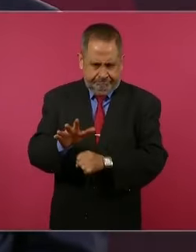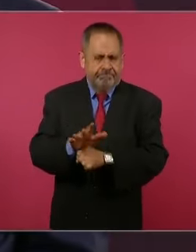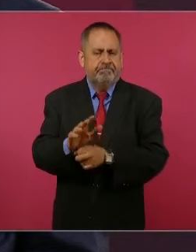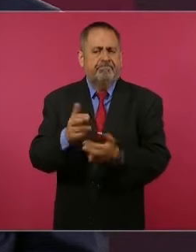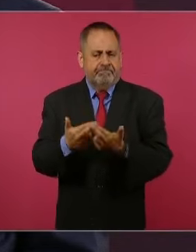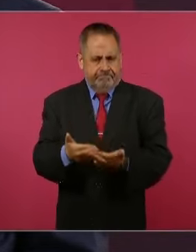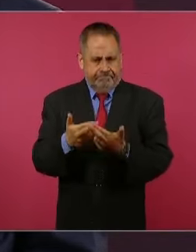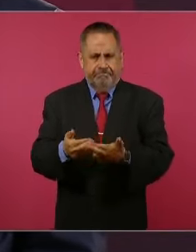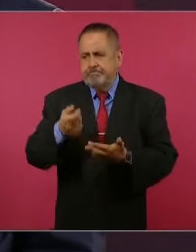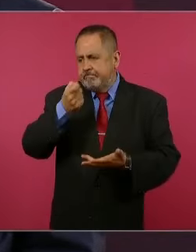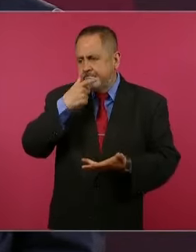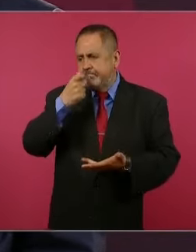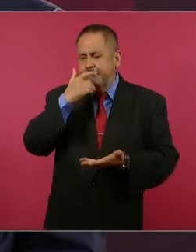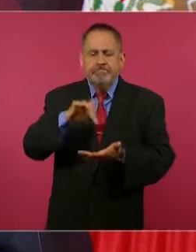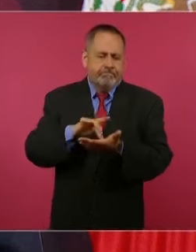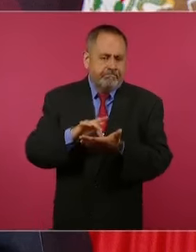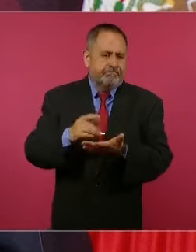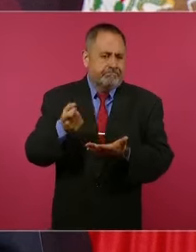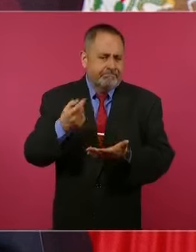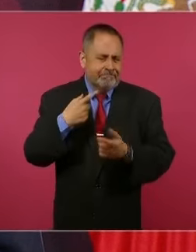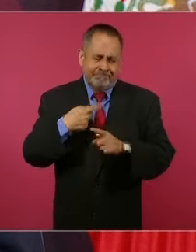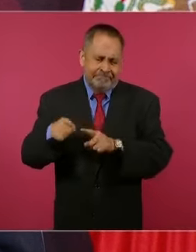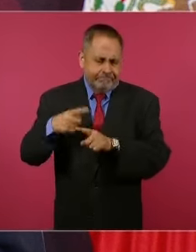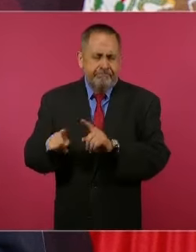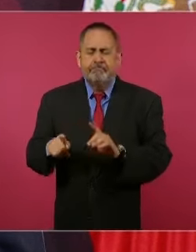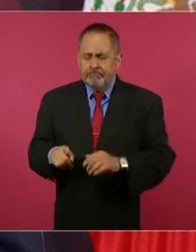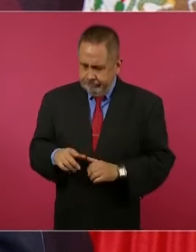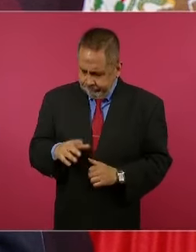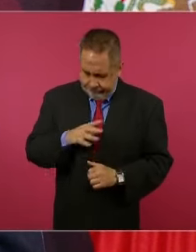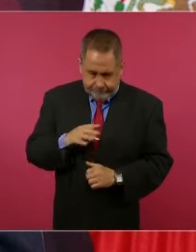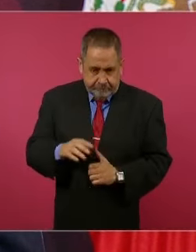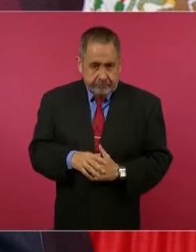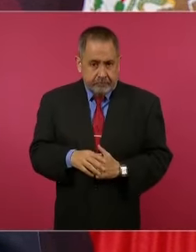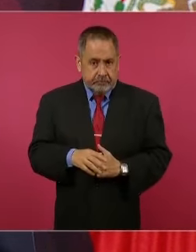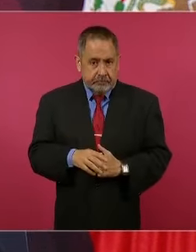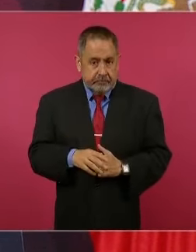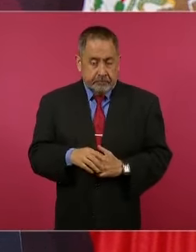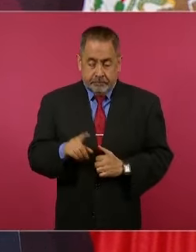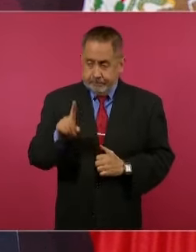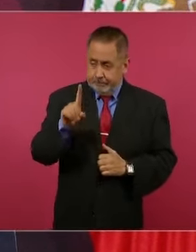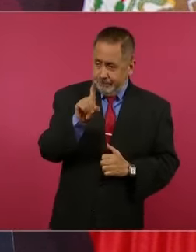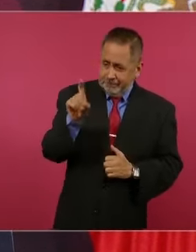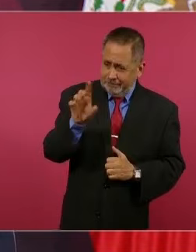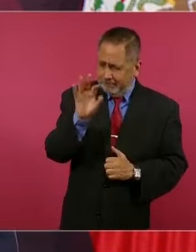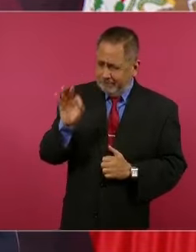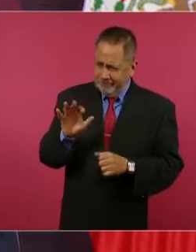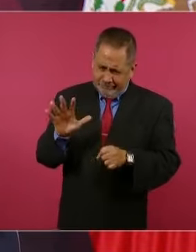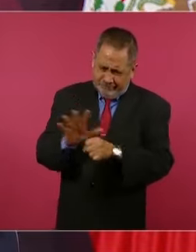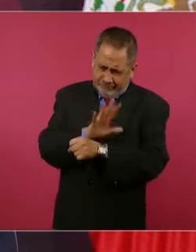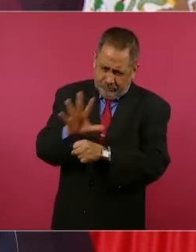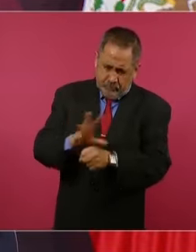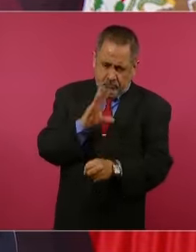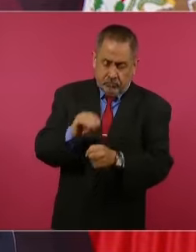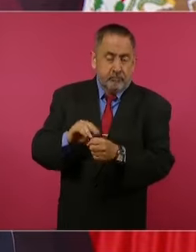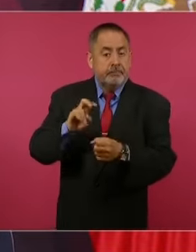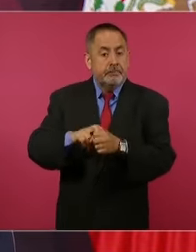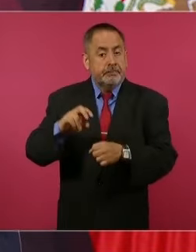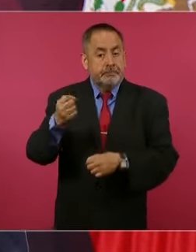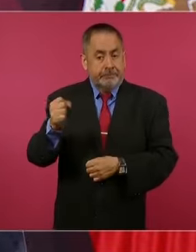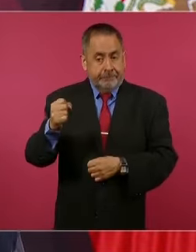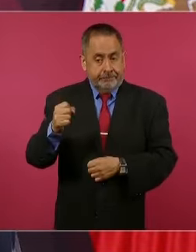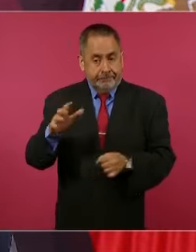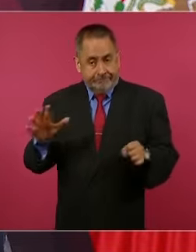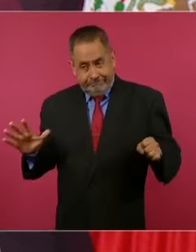medicamentos que este tengamos 100% de medicamentos en septiembre